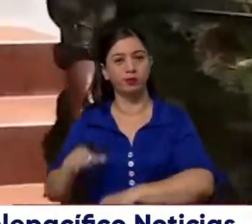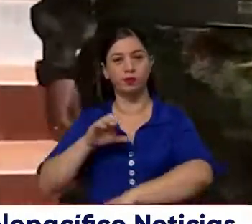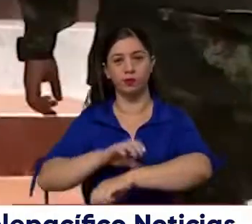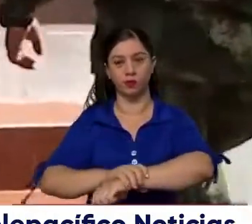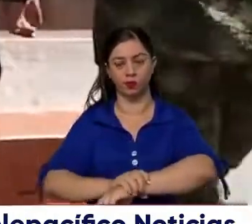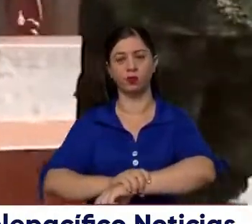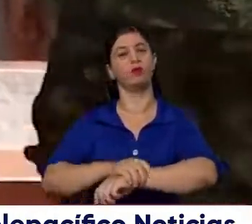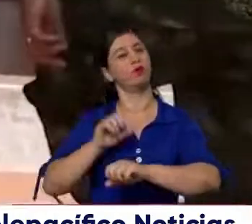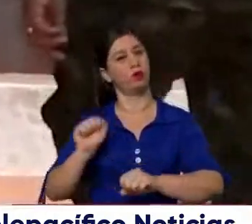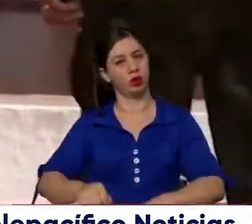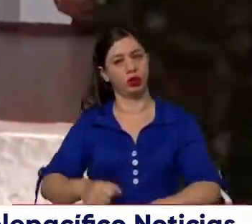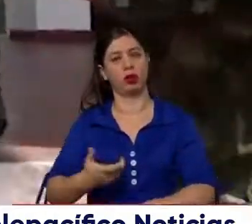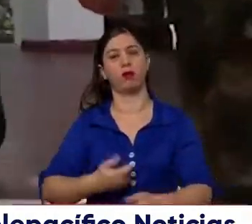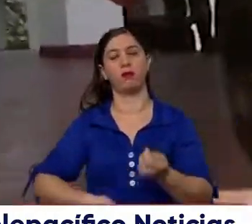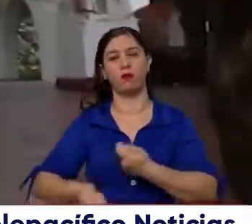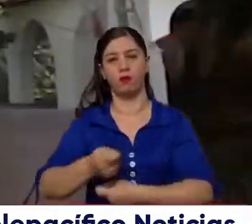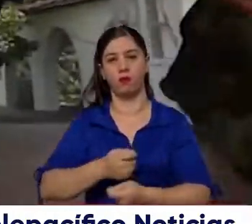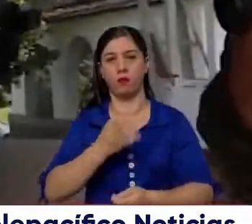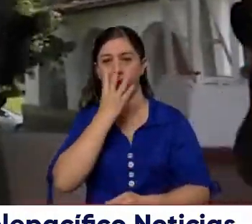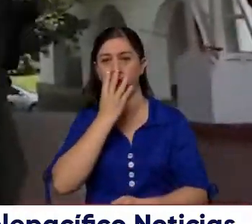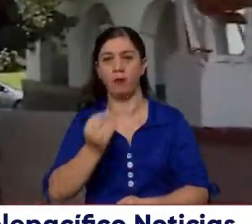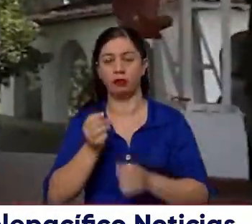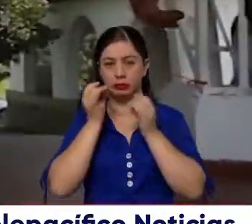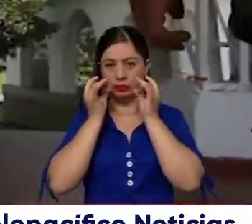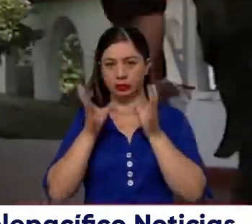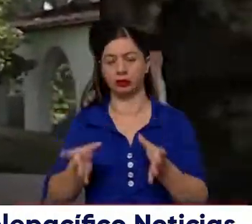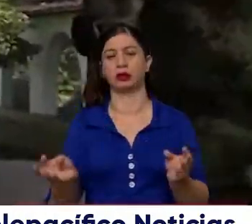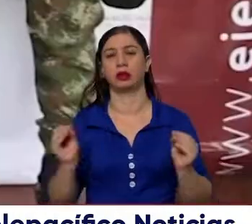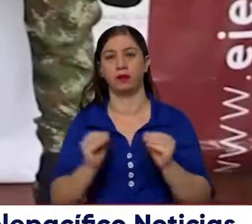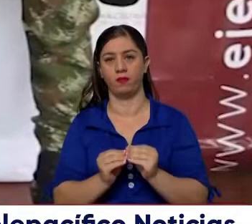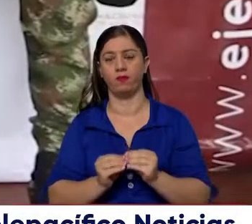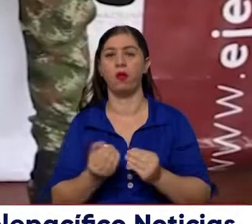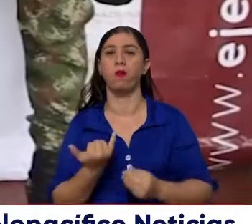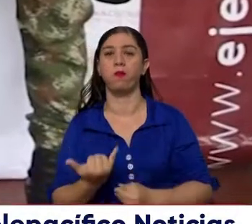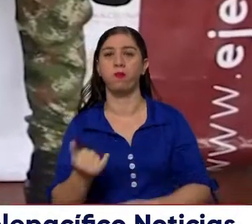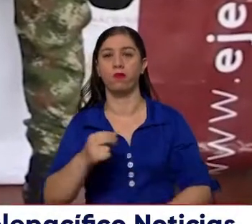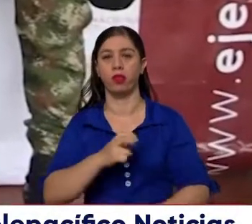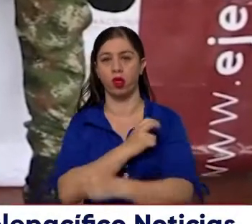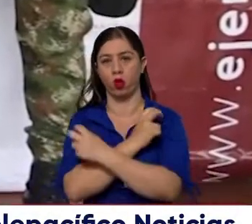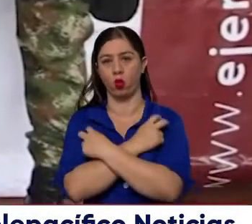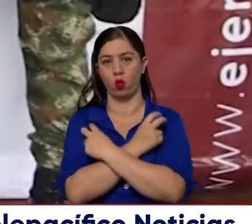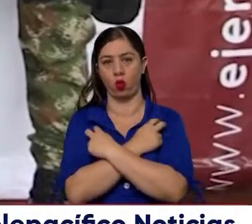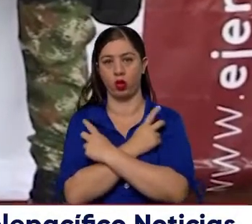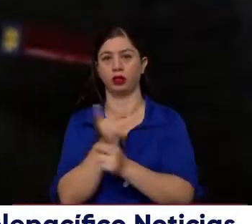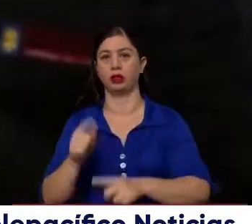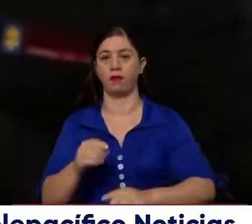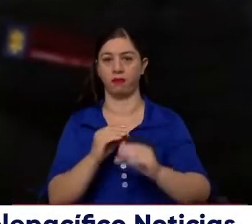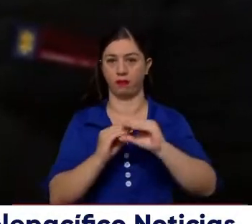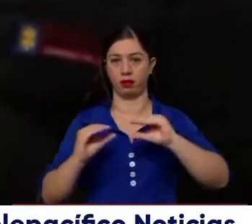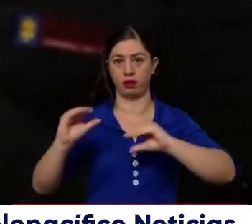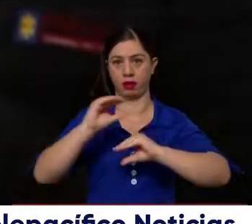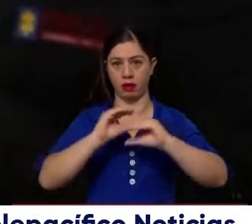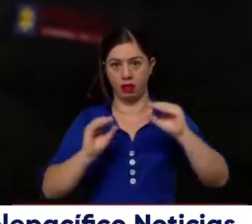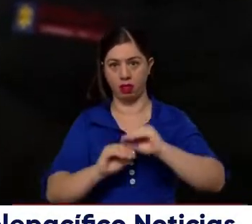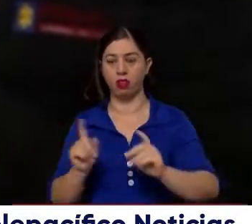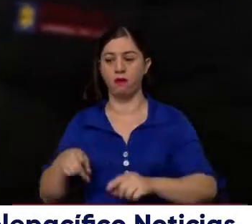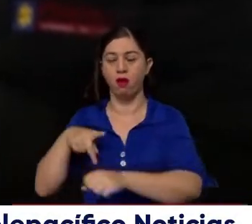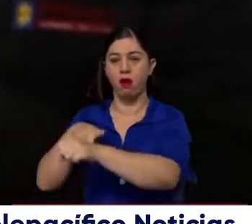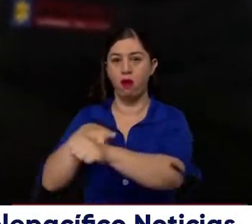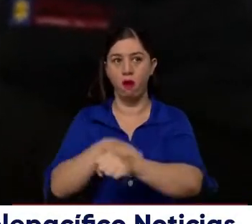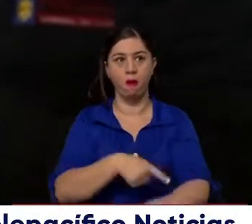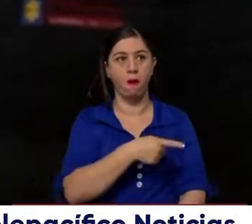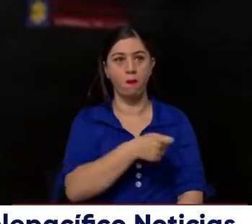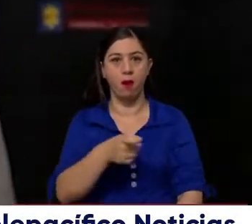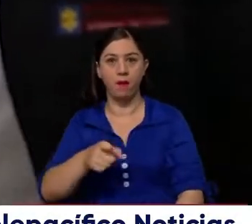de captura por concierto para delinquir agravado y terrorismo tanto en el departamento del huila como el departamento del cauca también por extorsión homicidio a